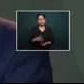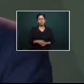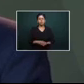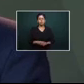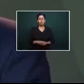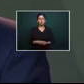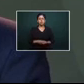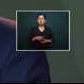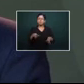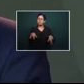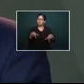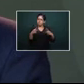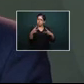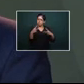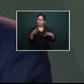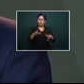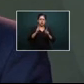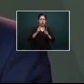este asunto,